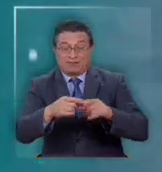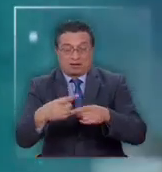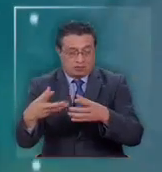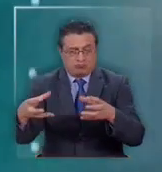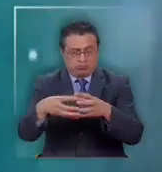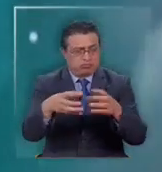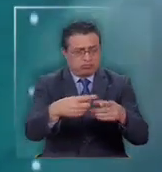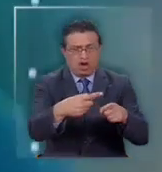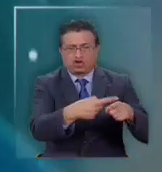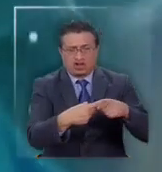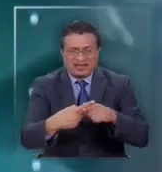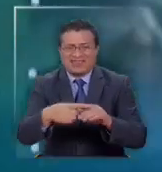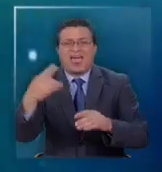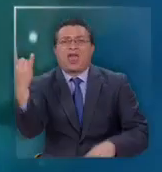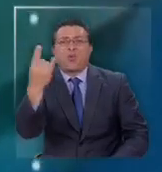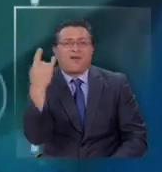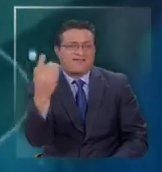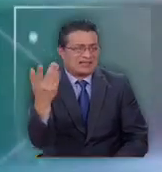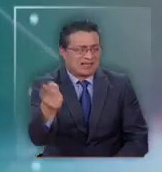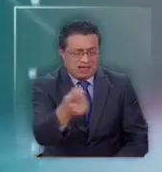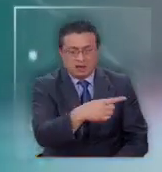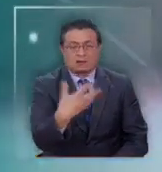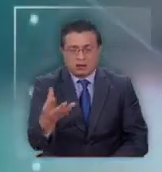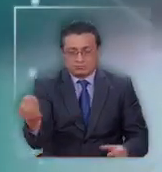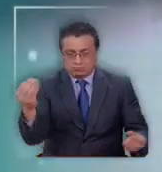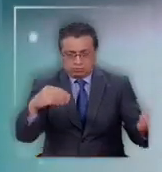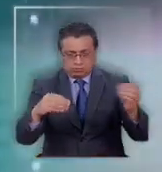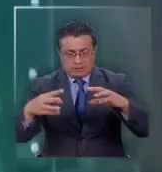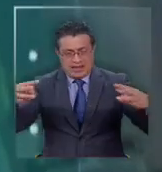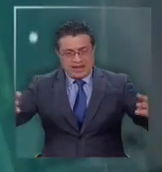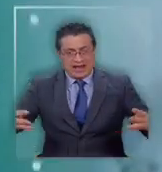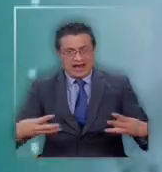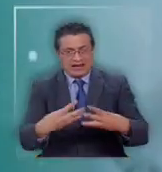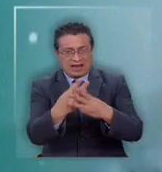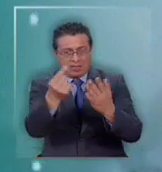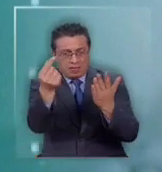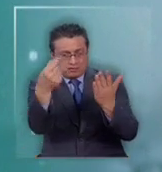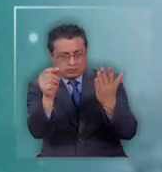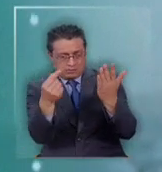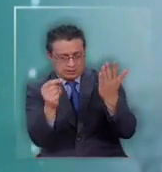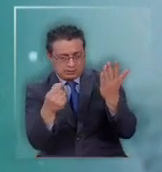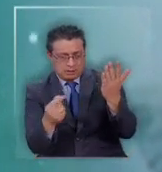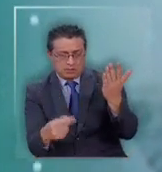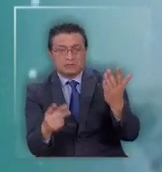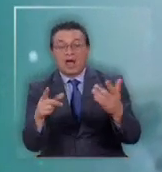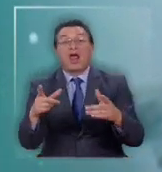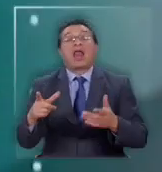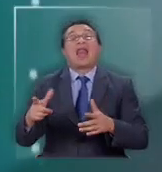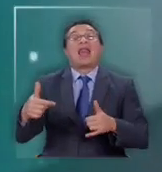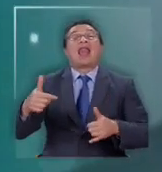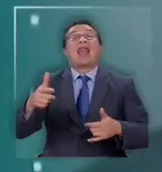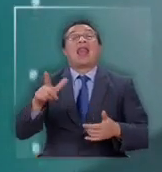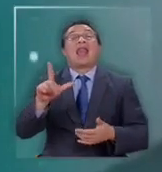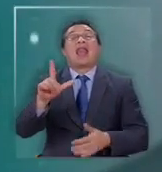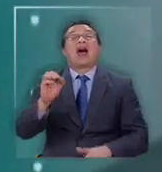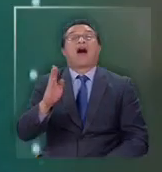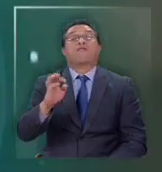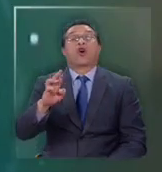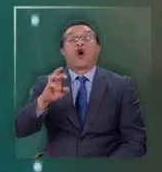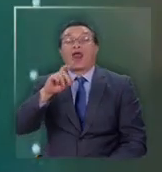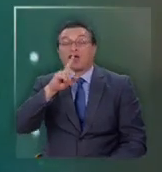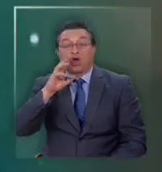sociedades científicas universidades armar una red diagnóstica de laboratorios universitarios que se